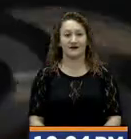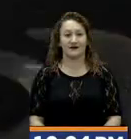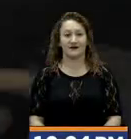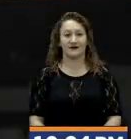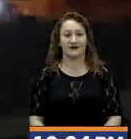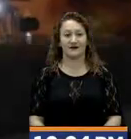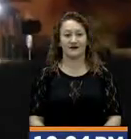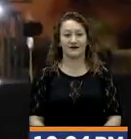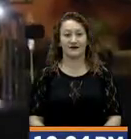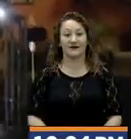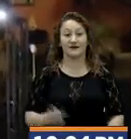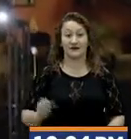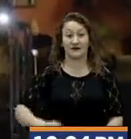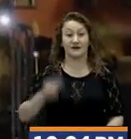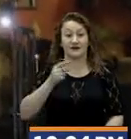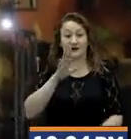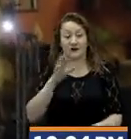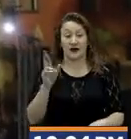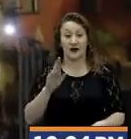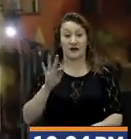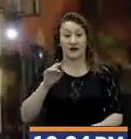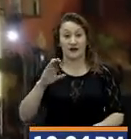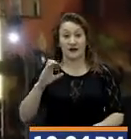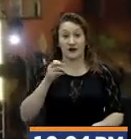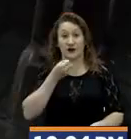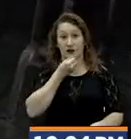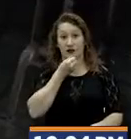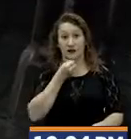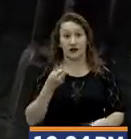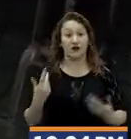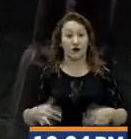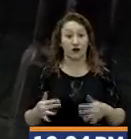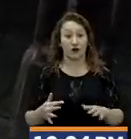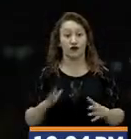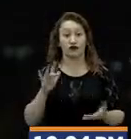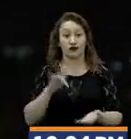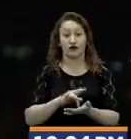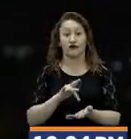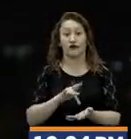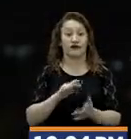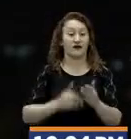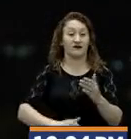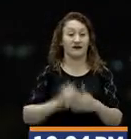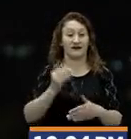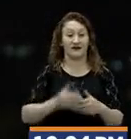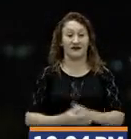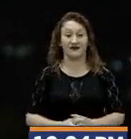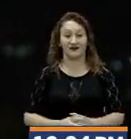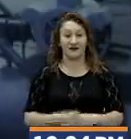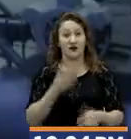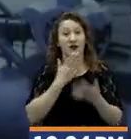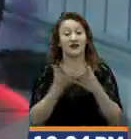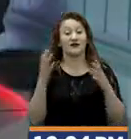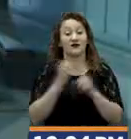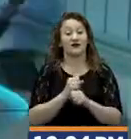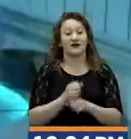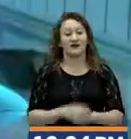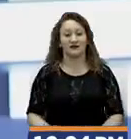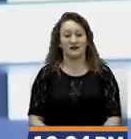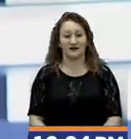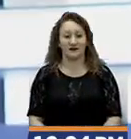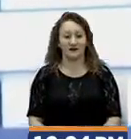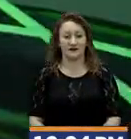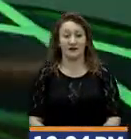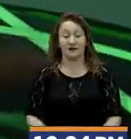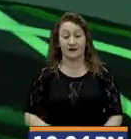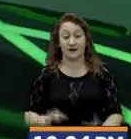La primera emisión de RTVC Noticias fue al mismo tiempo un puerto de llegada y uno de partida. Muy buenas noches y bienvenidos. Aquella